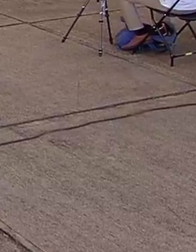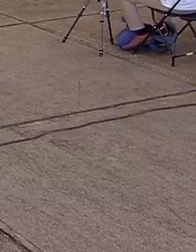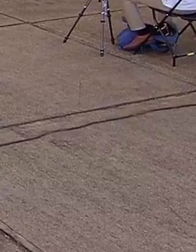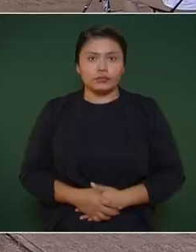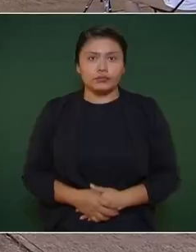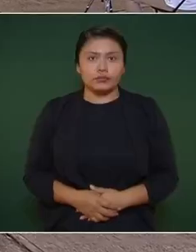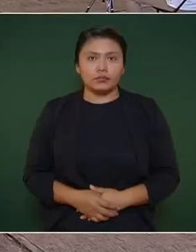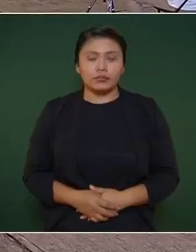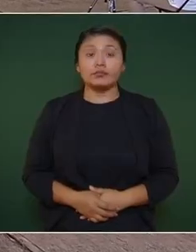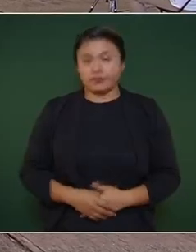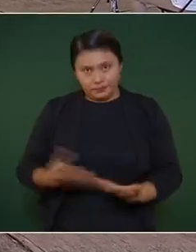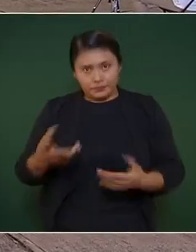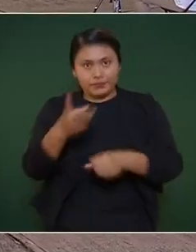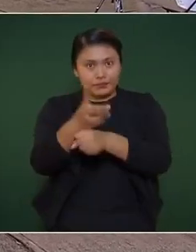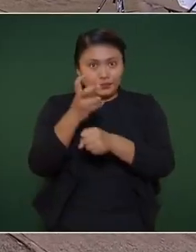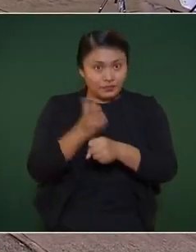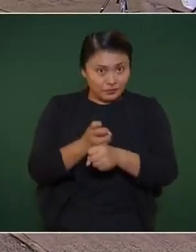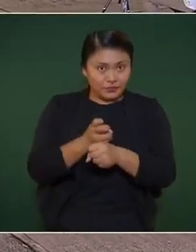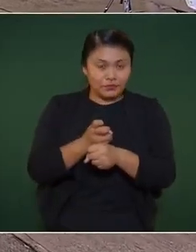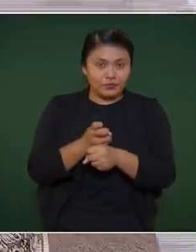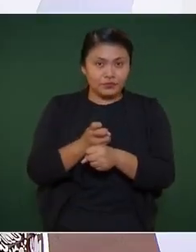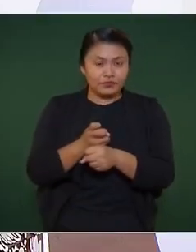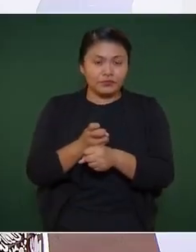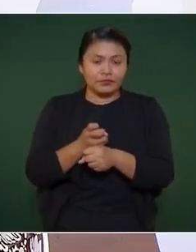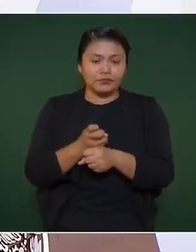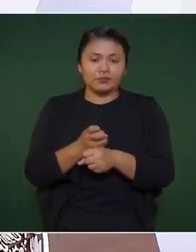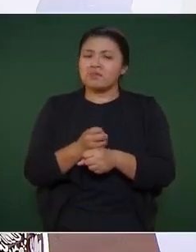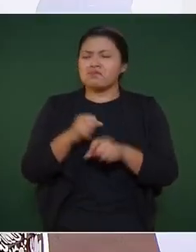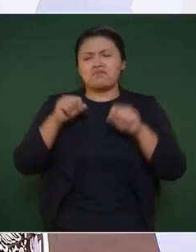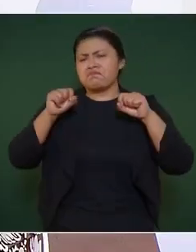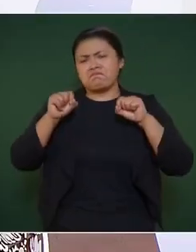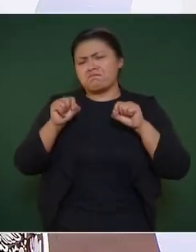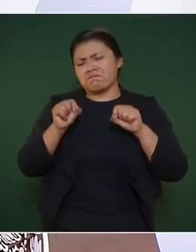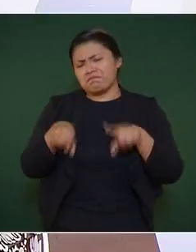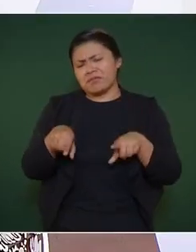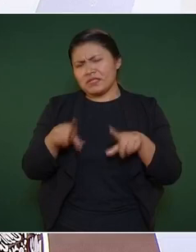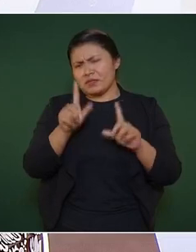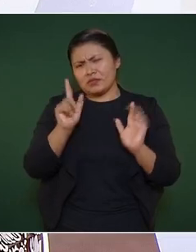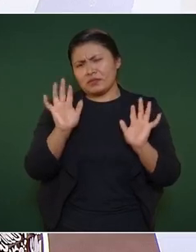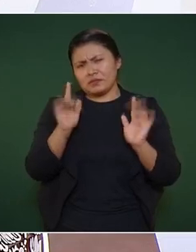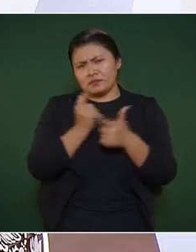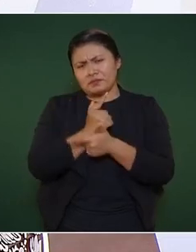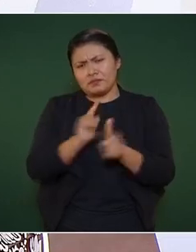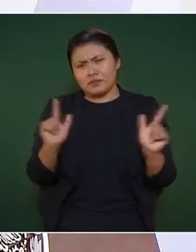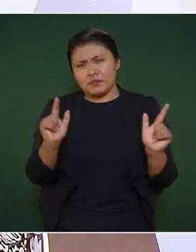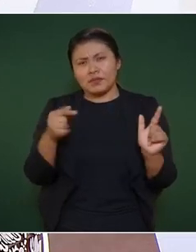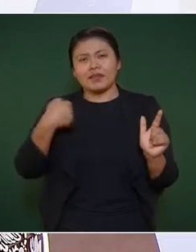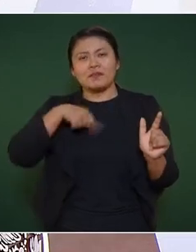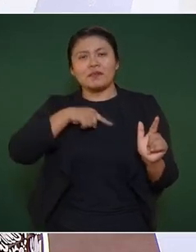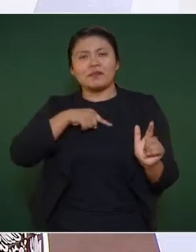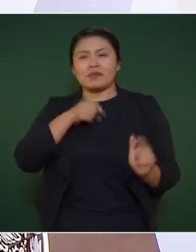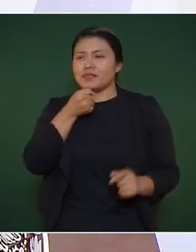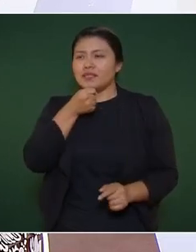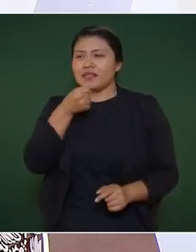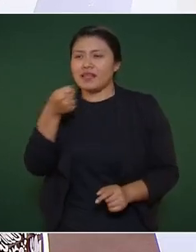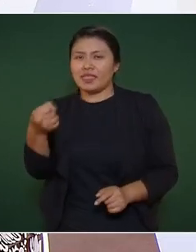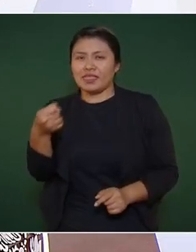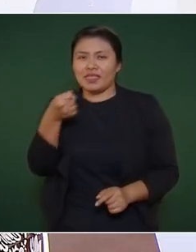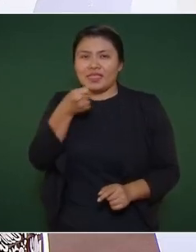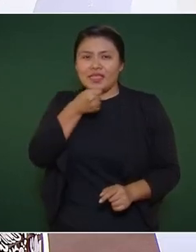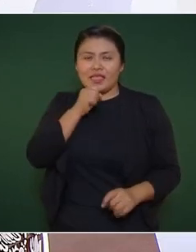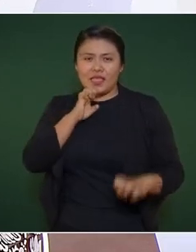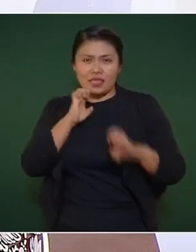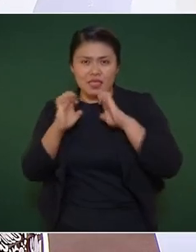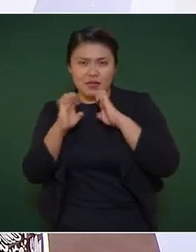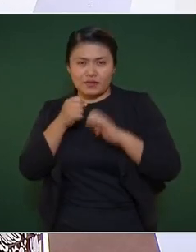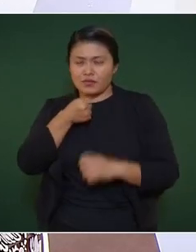invito también, los que quieran. Me hicieron una entrevista de